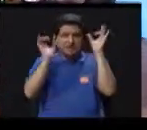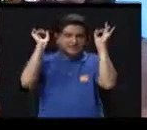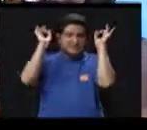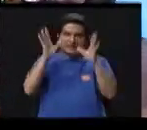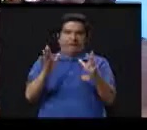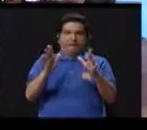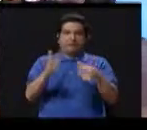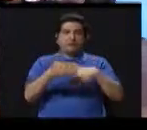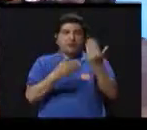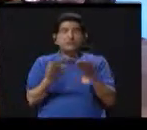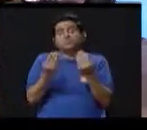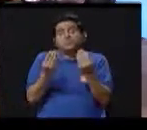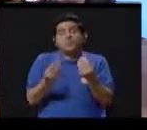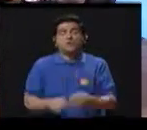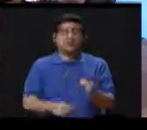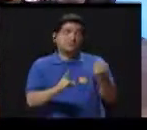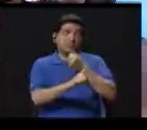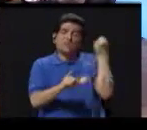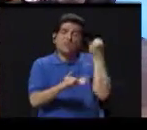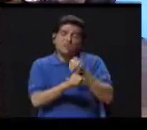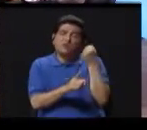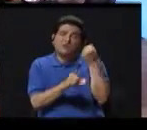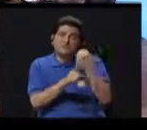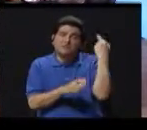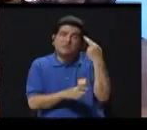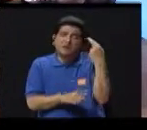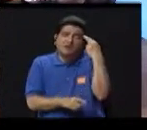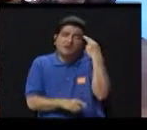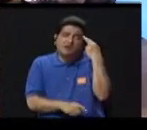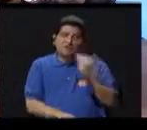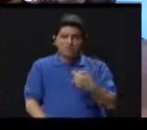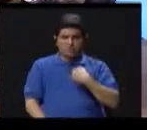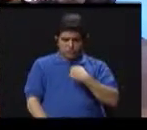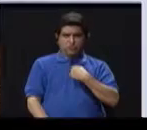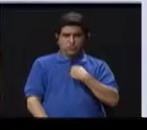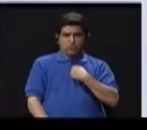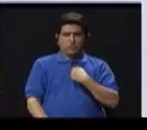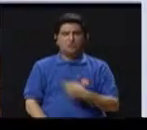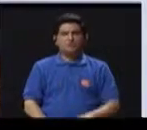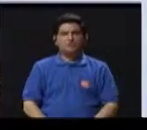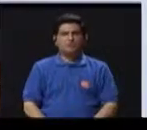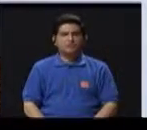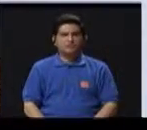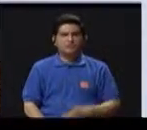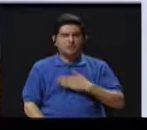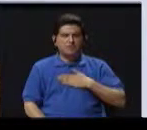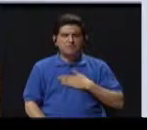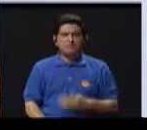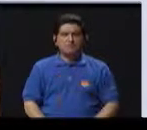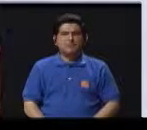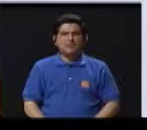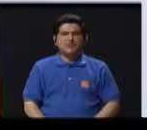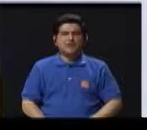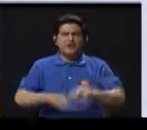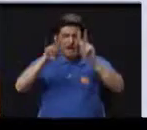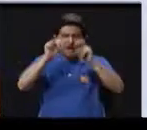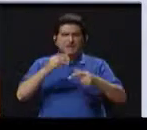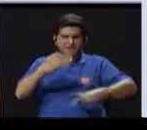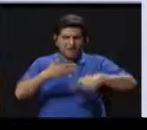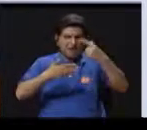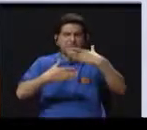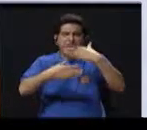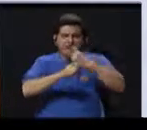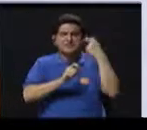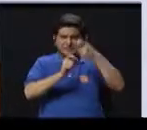terrible. Y después nos asustamos porque hay tanta violencia. Yo hice mi examen de grado,